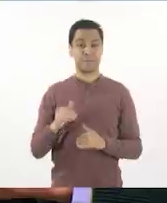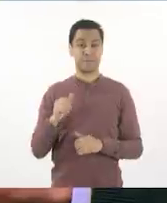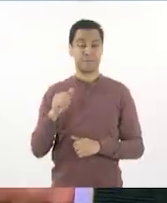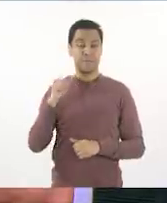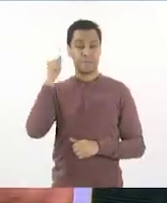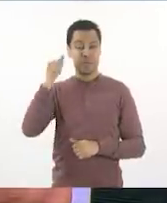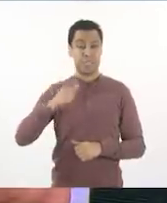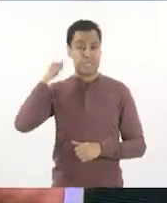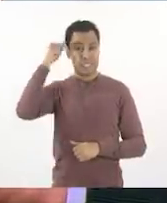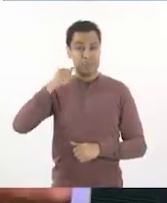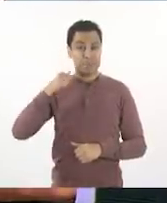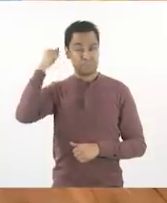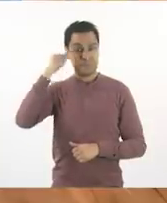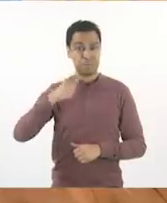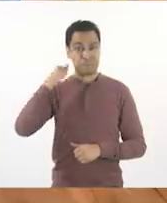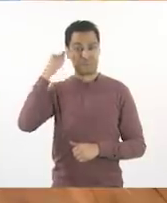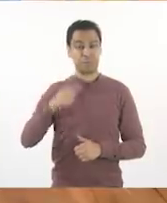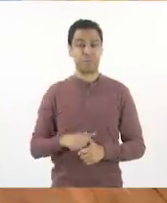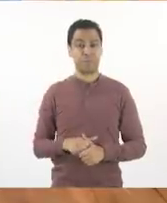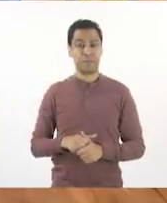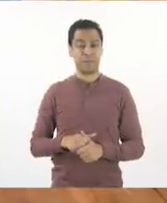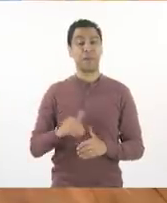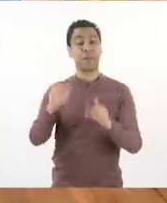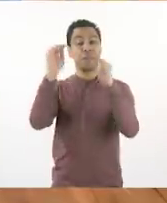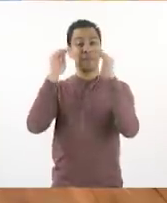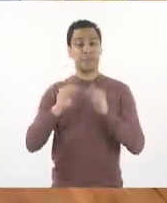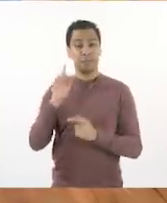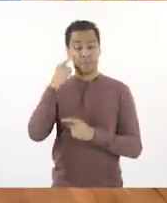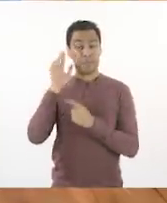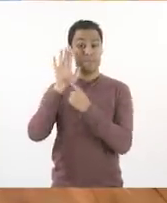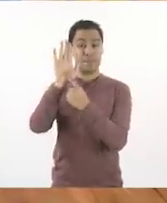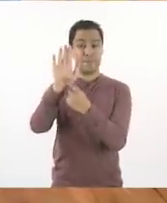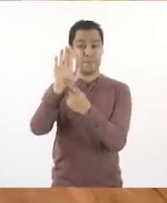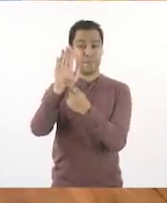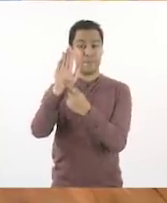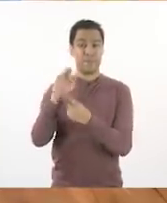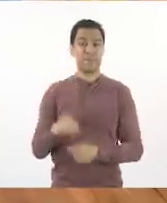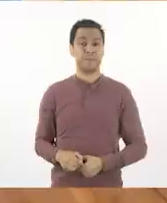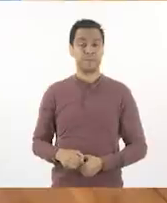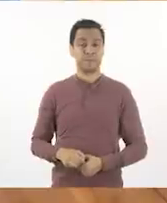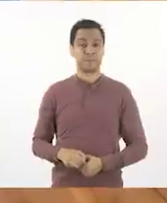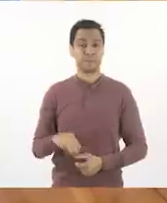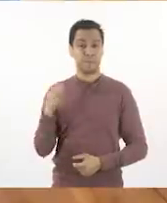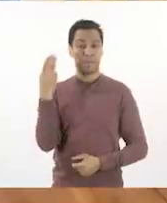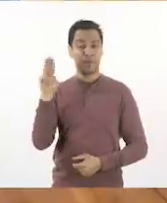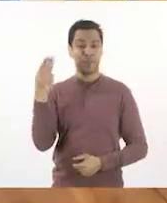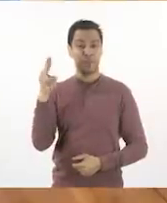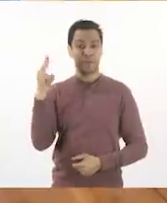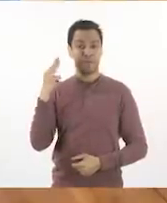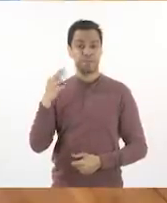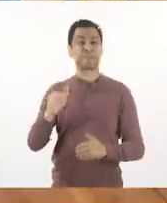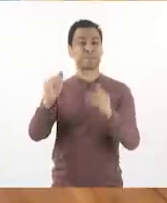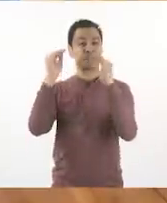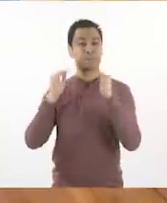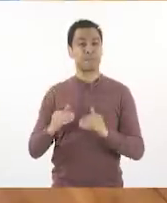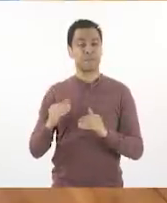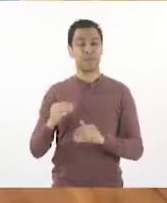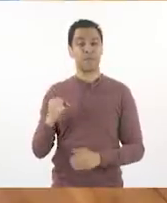Abril. Muy bien, abril. Mayo. Mayo. Junio. Junio.